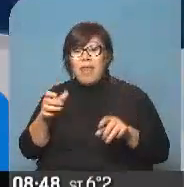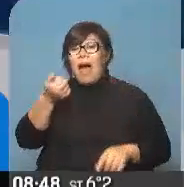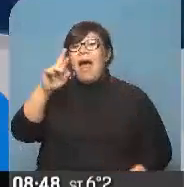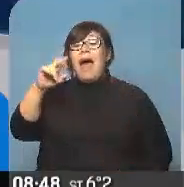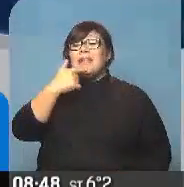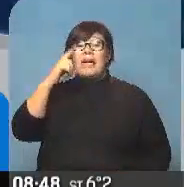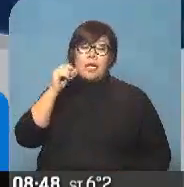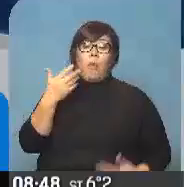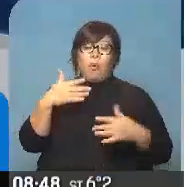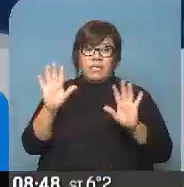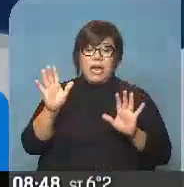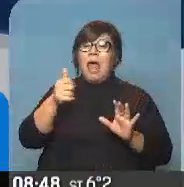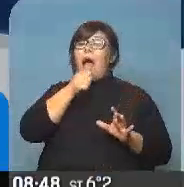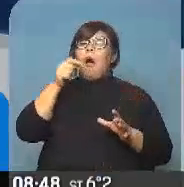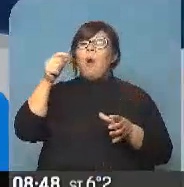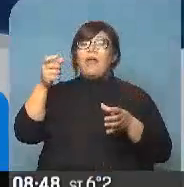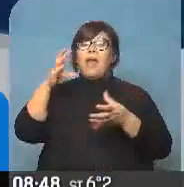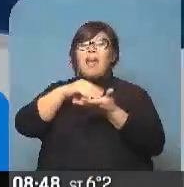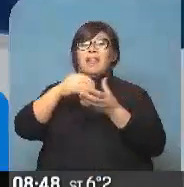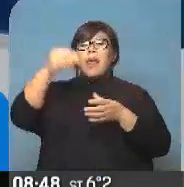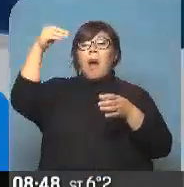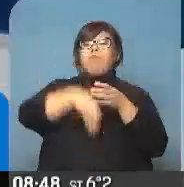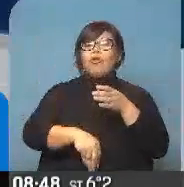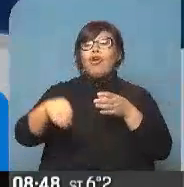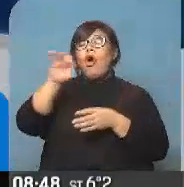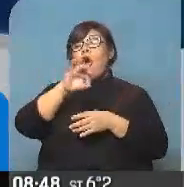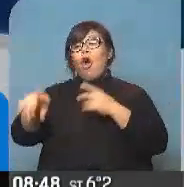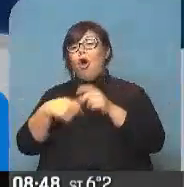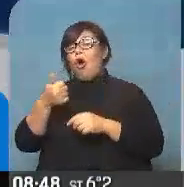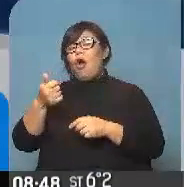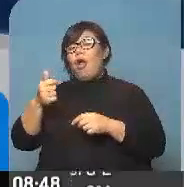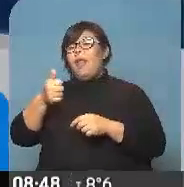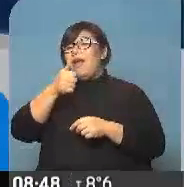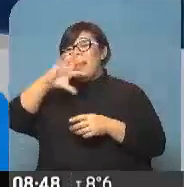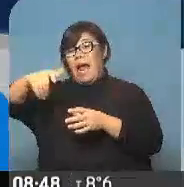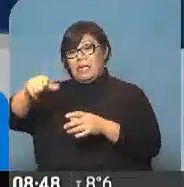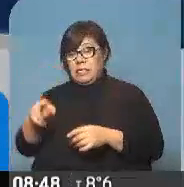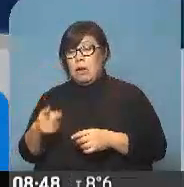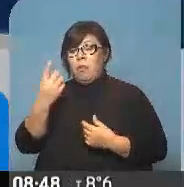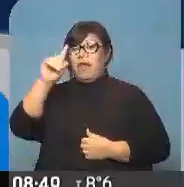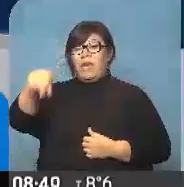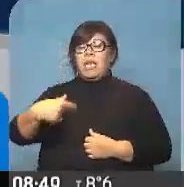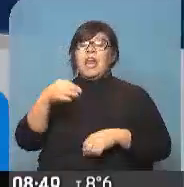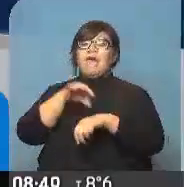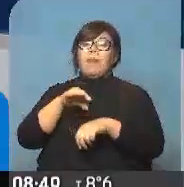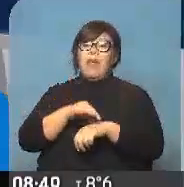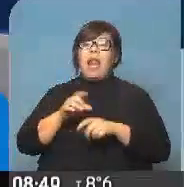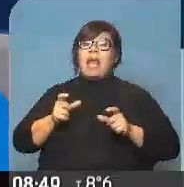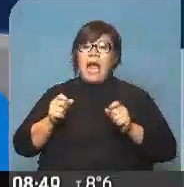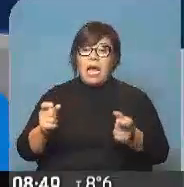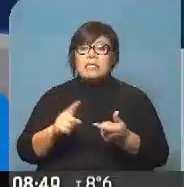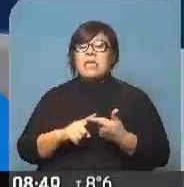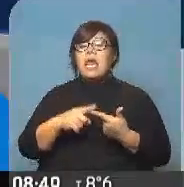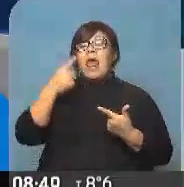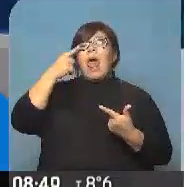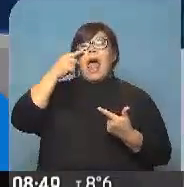o también de agua de pozo bueno estas enfermedades que se pueden originar van desde el cáncer hasta la anemia también problemas en